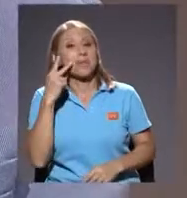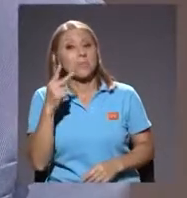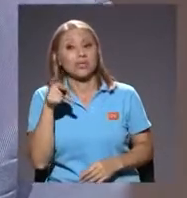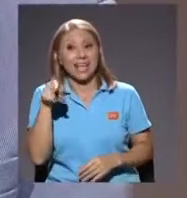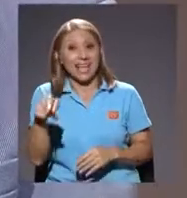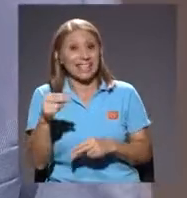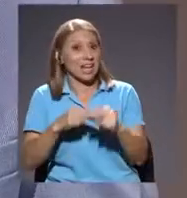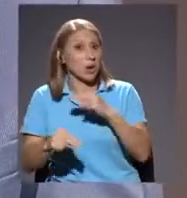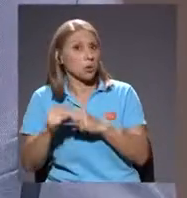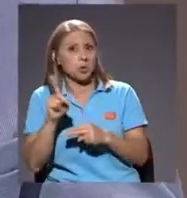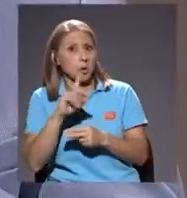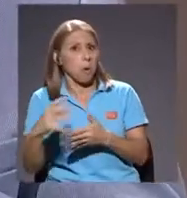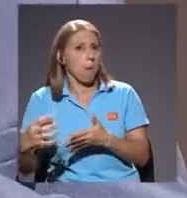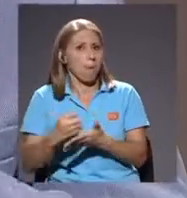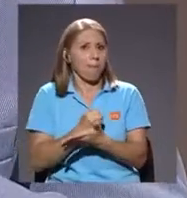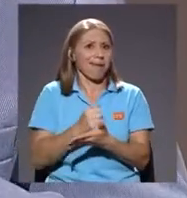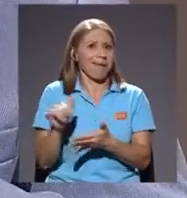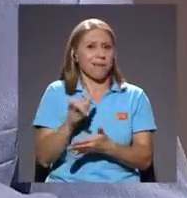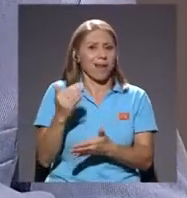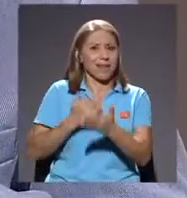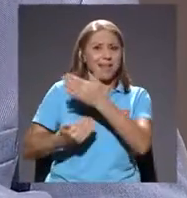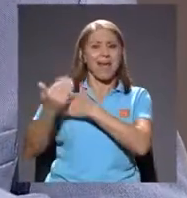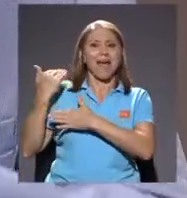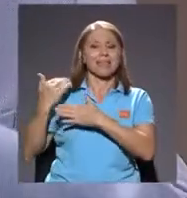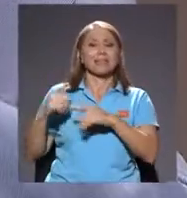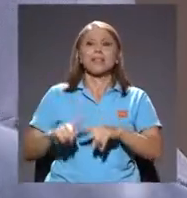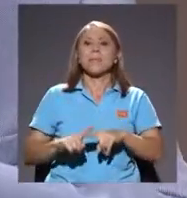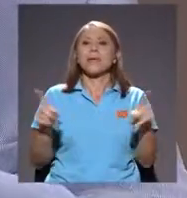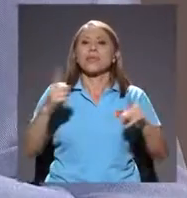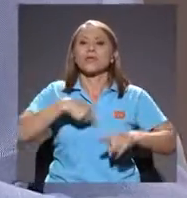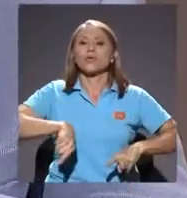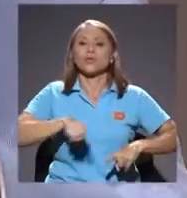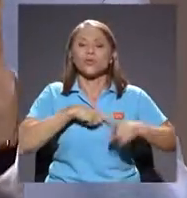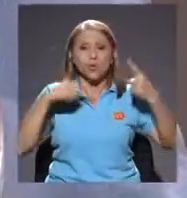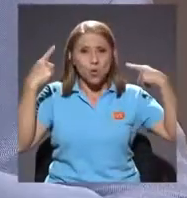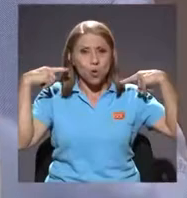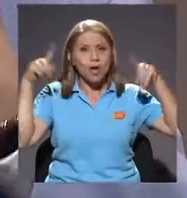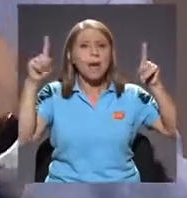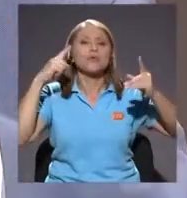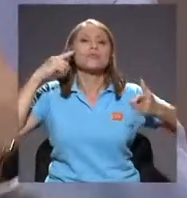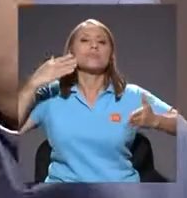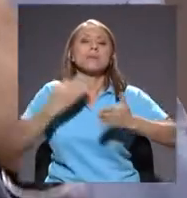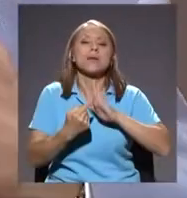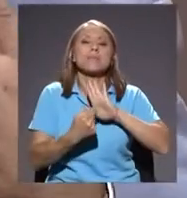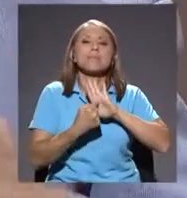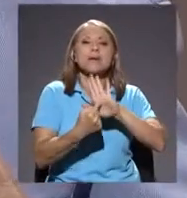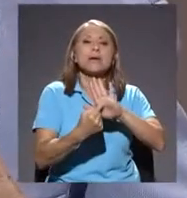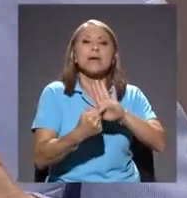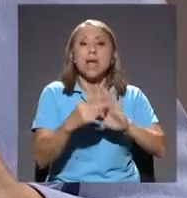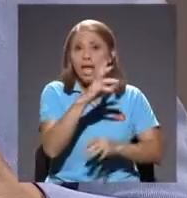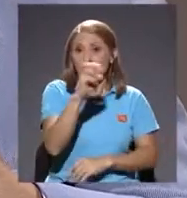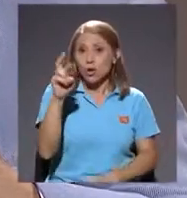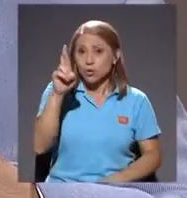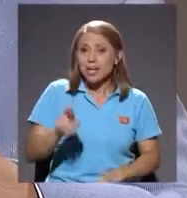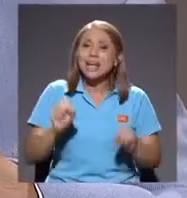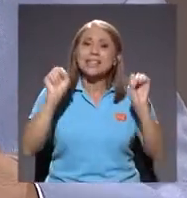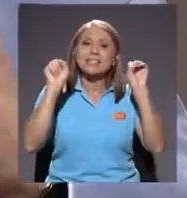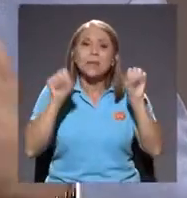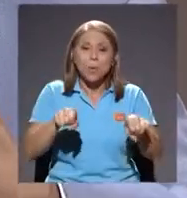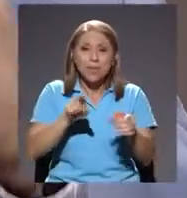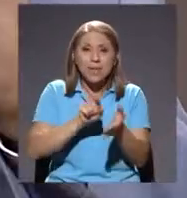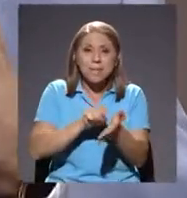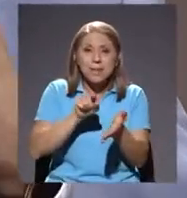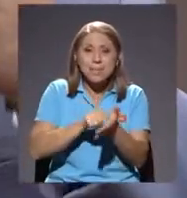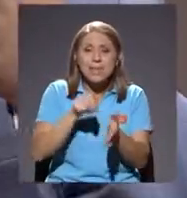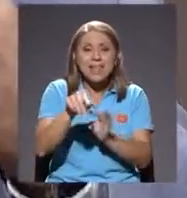había sido y pero logramos enseñar que en costa rica se podía imprimir ese tipo de